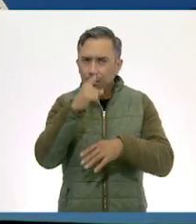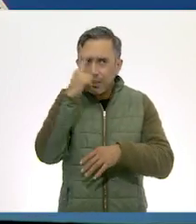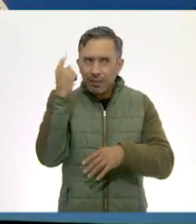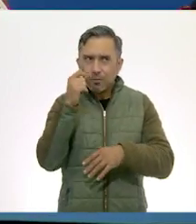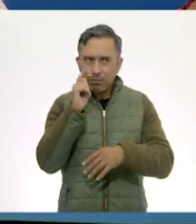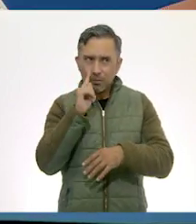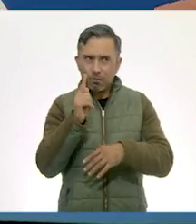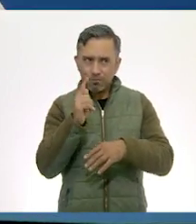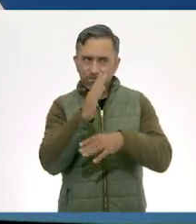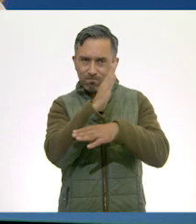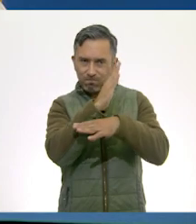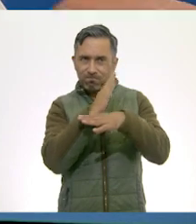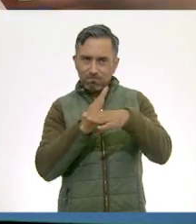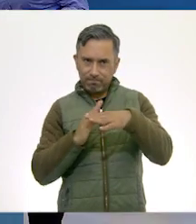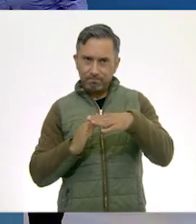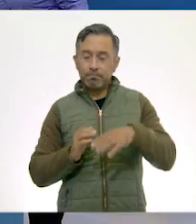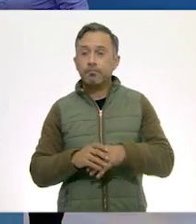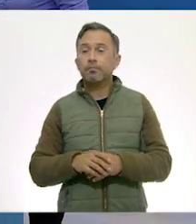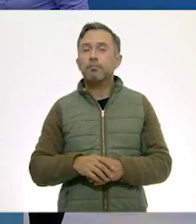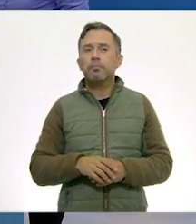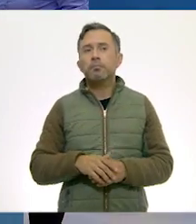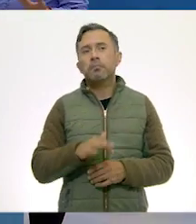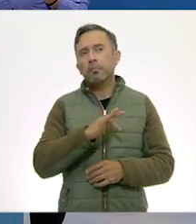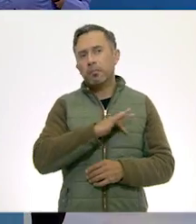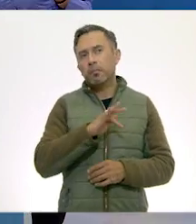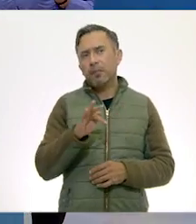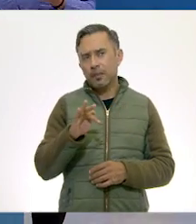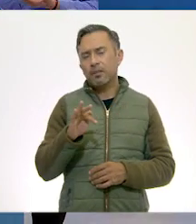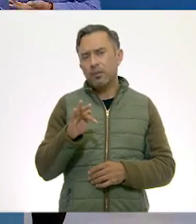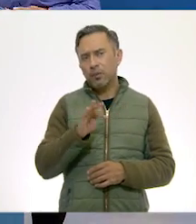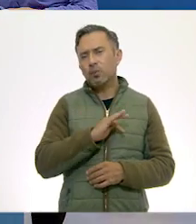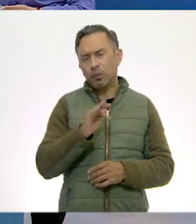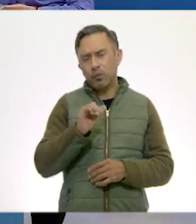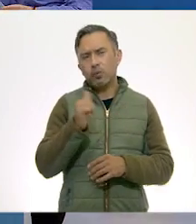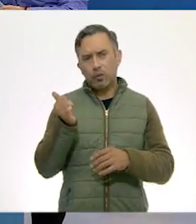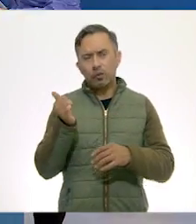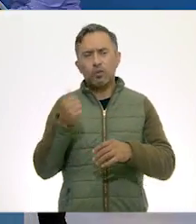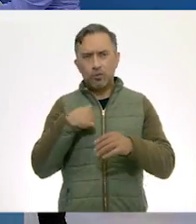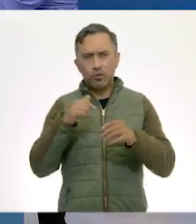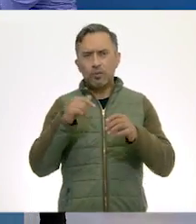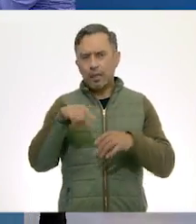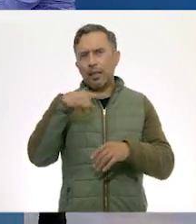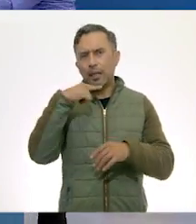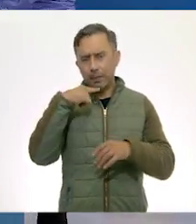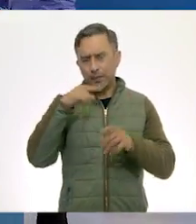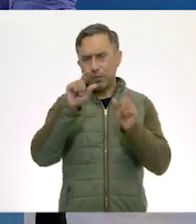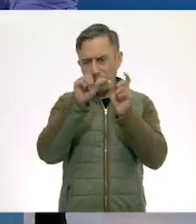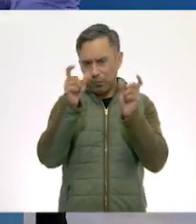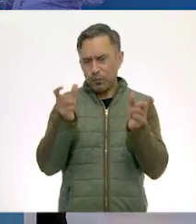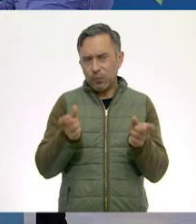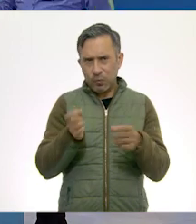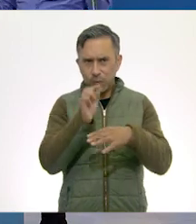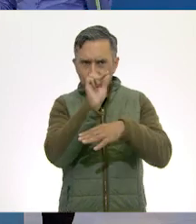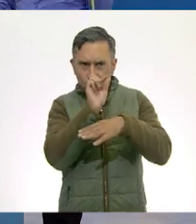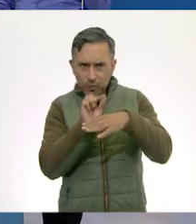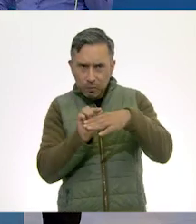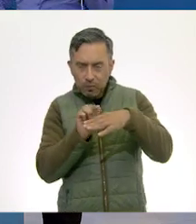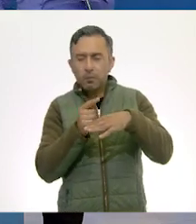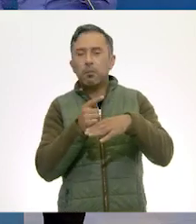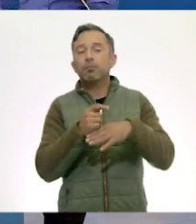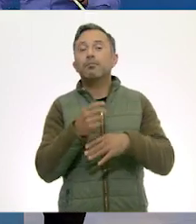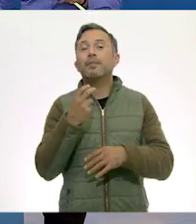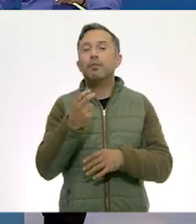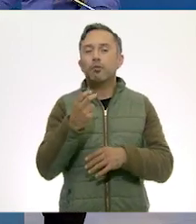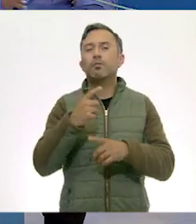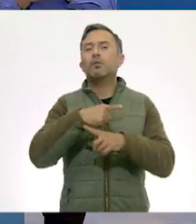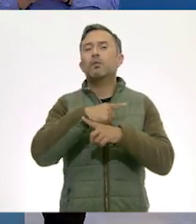gruesa. Claro. Pero nosotros lo podríamos hacer con líneas trazadas con nuestro lápiz. Entonces, este sí es un